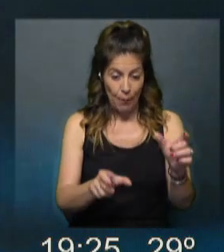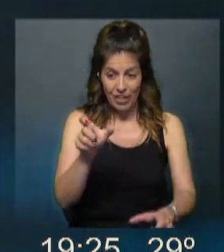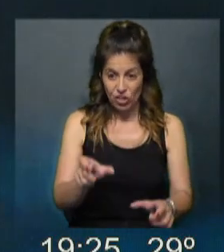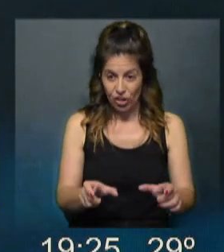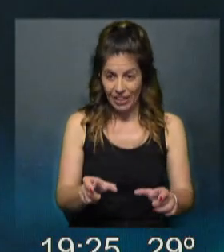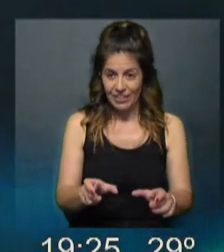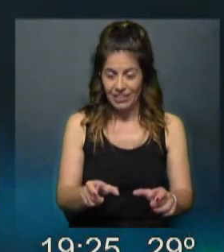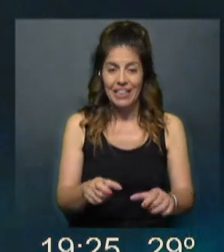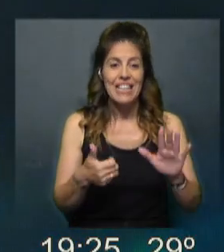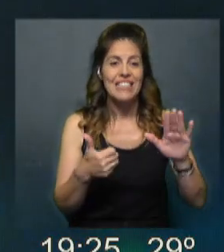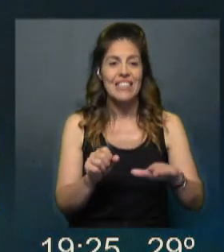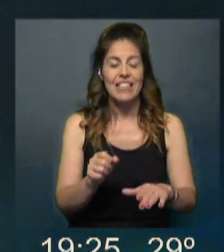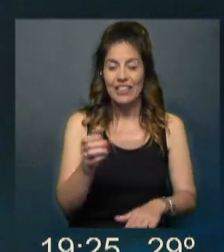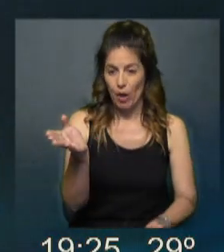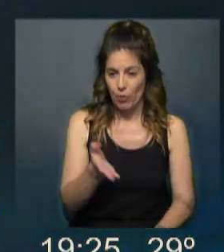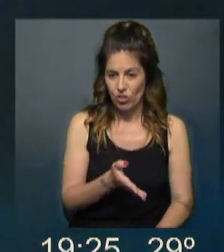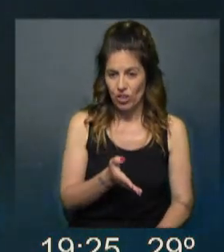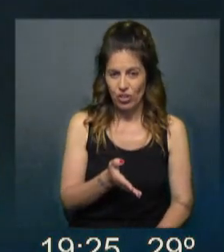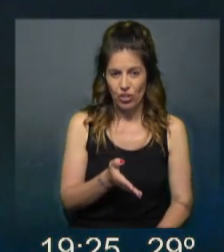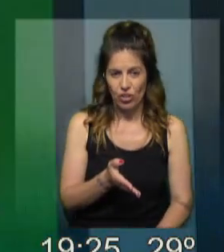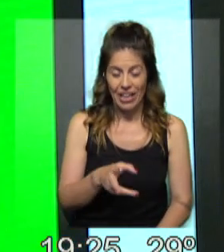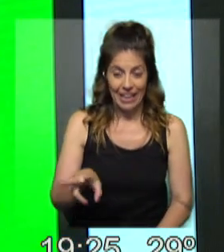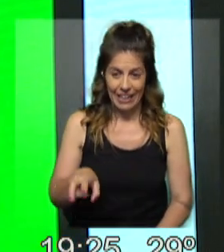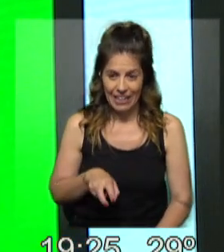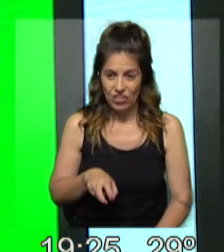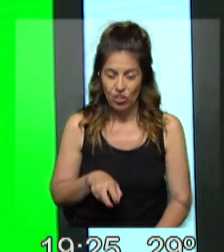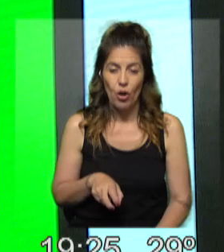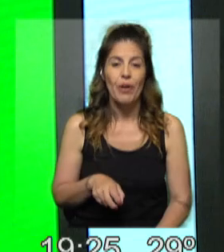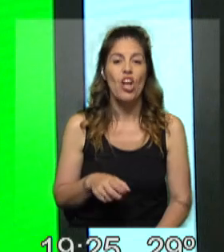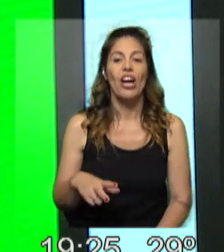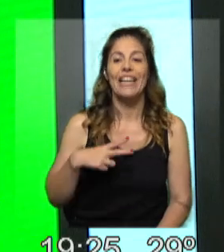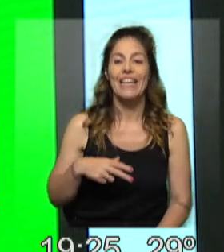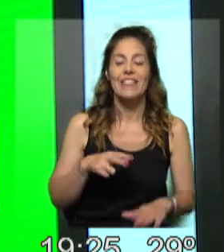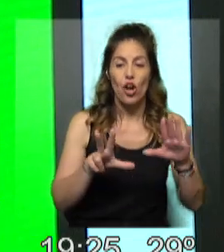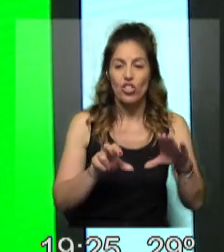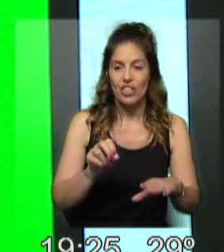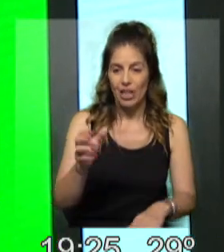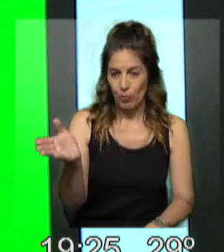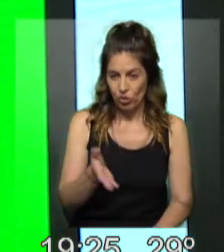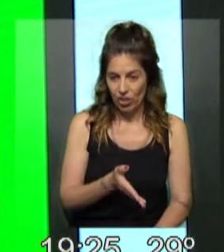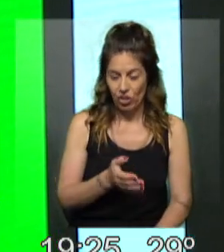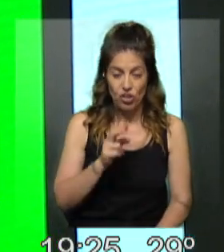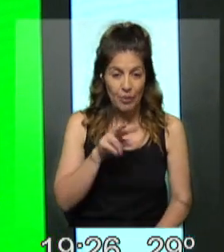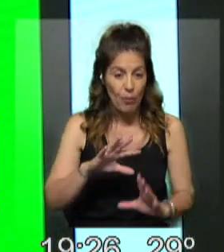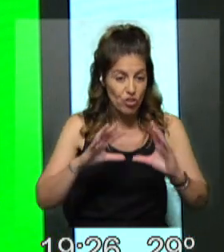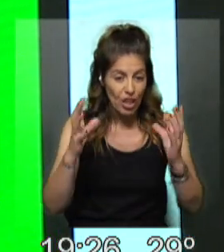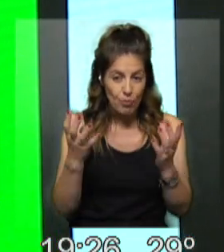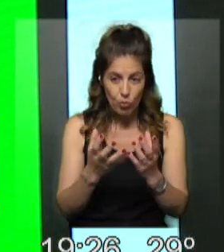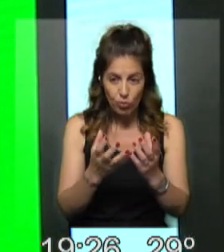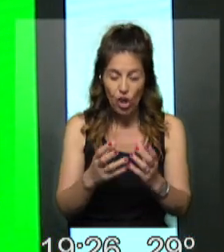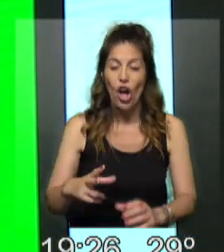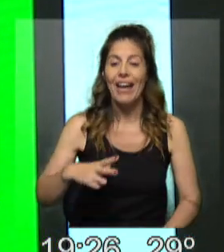Sí el % en términos de ingreso pero la riqueza es 80% Y si miramos el mundo tenemos que la riqueza el